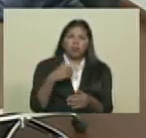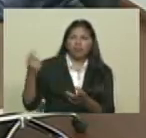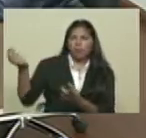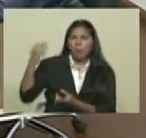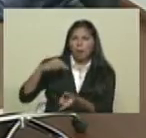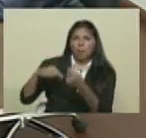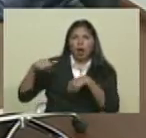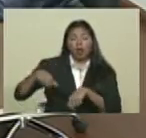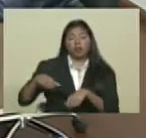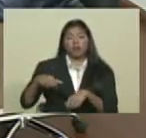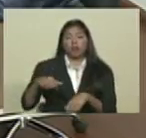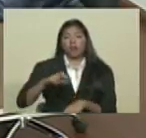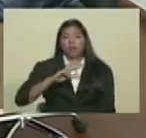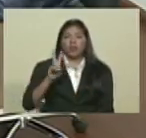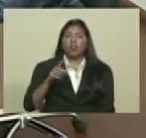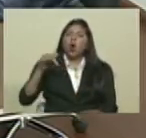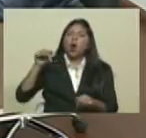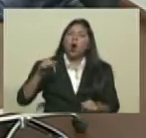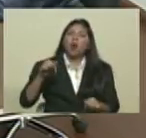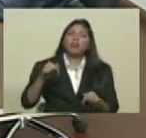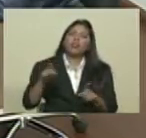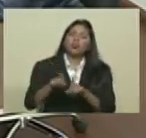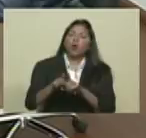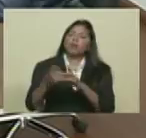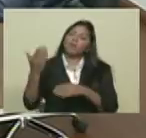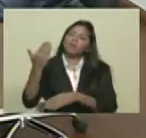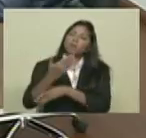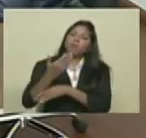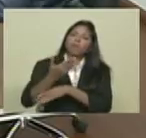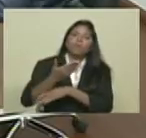ha quedado demolida, demolida,